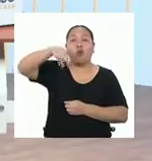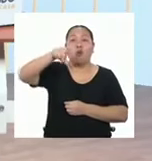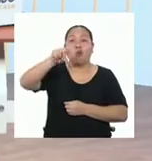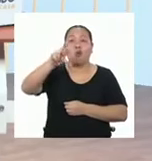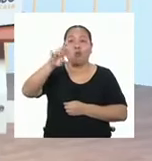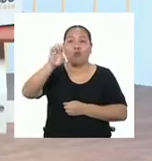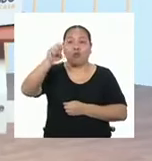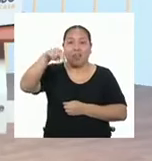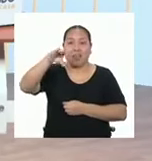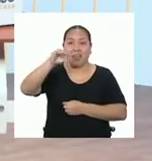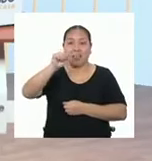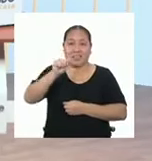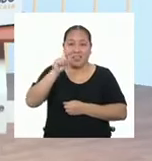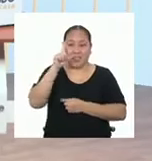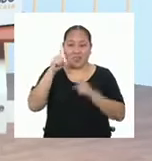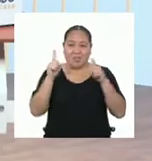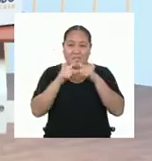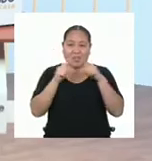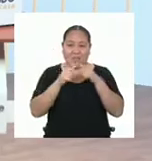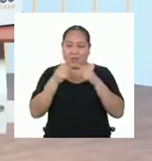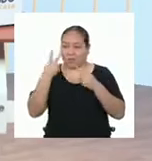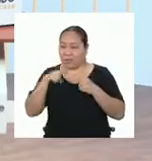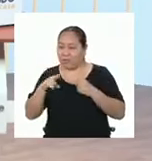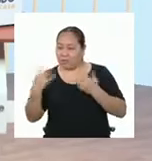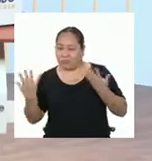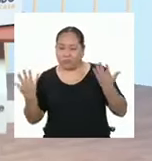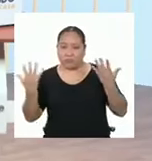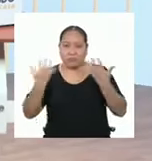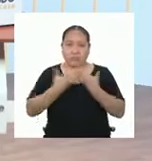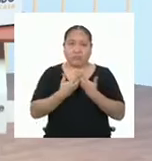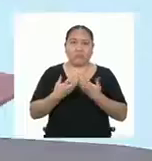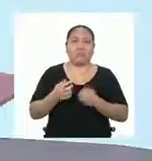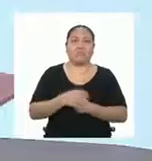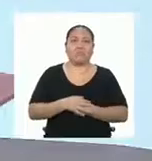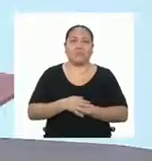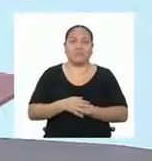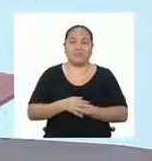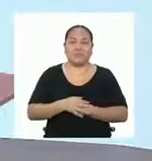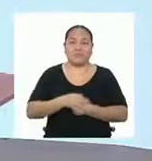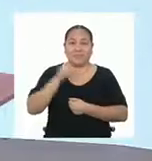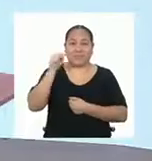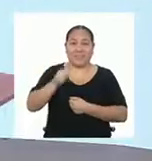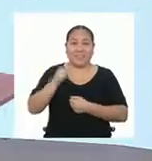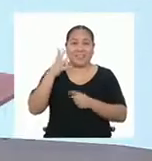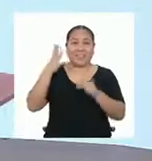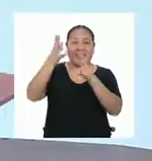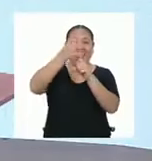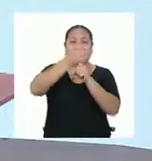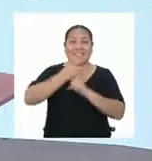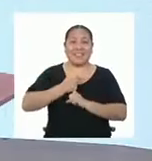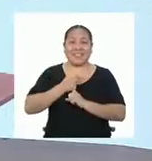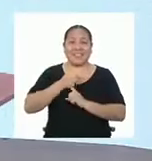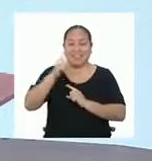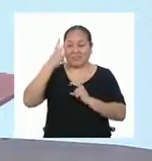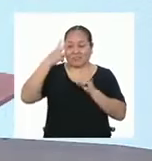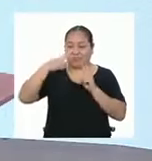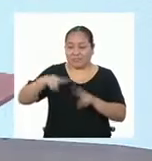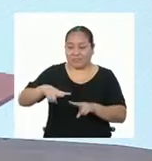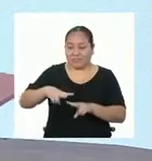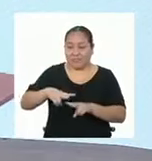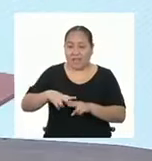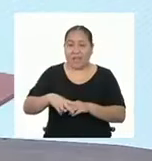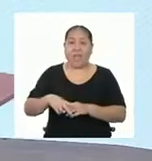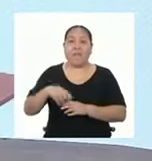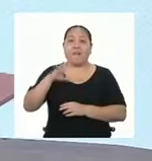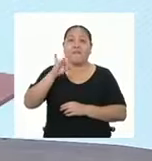Y a establecer relaciones entre distintas representaciones Esto lo logramos a través del reconocimiento de